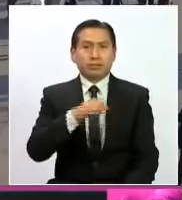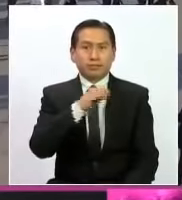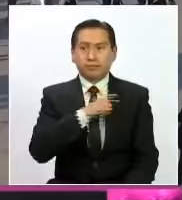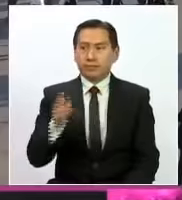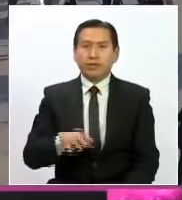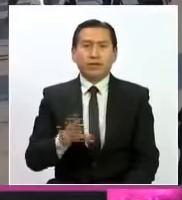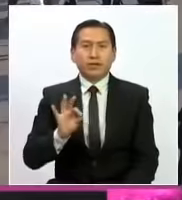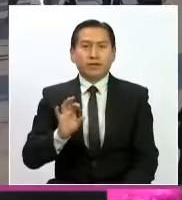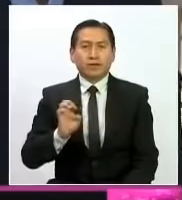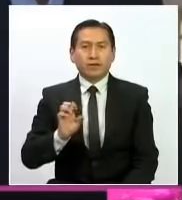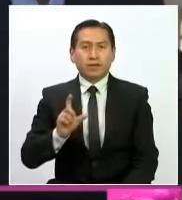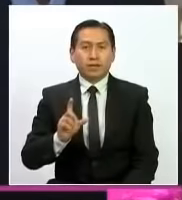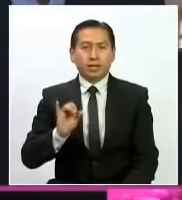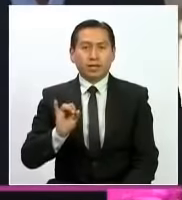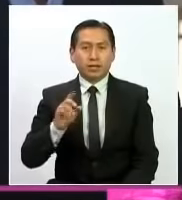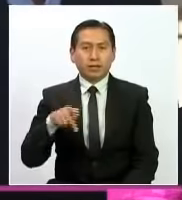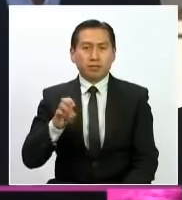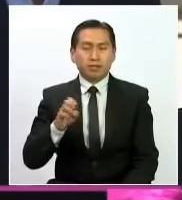VI.